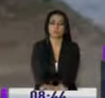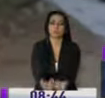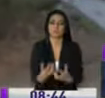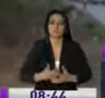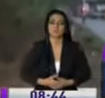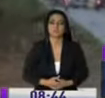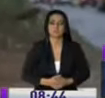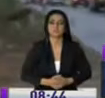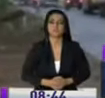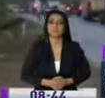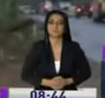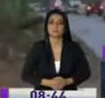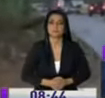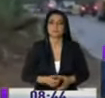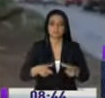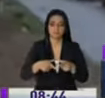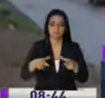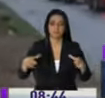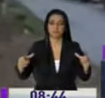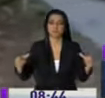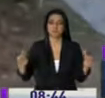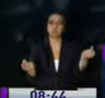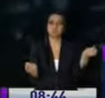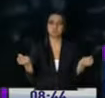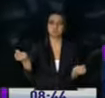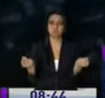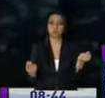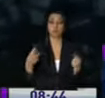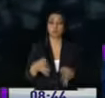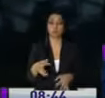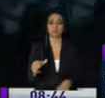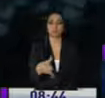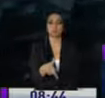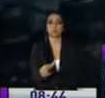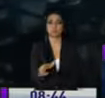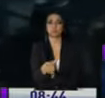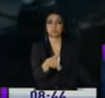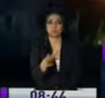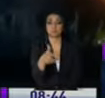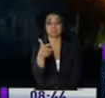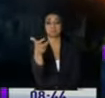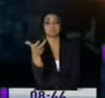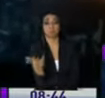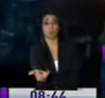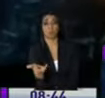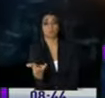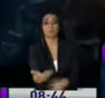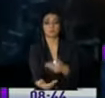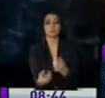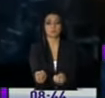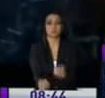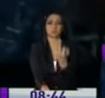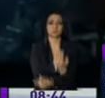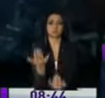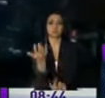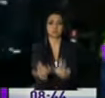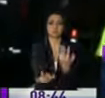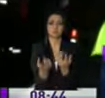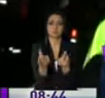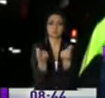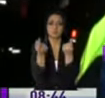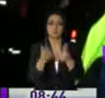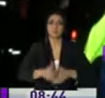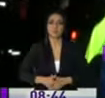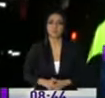Al parecer, el vehículo que transportaba combustible perdió pista, se volcó en la quebrada y se incendió casi al instante. Lo que se